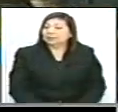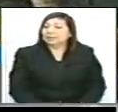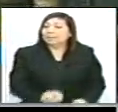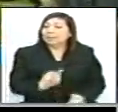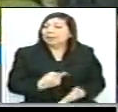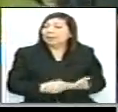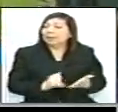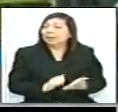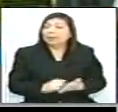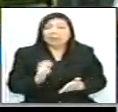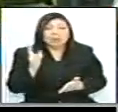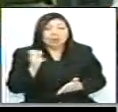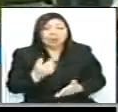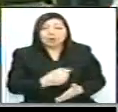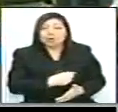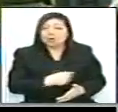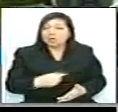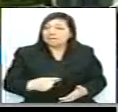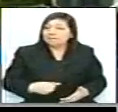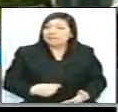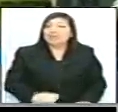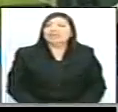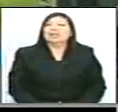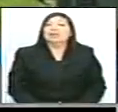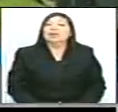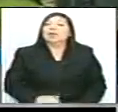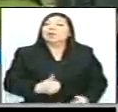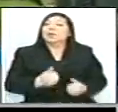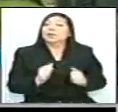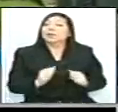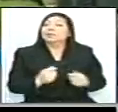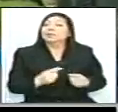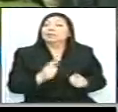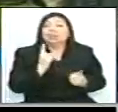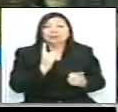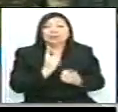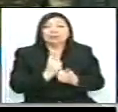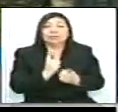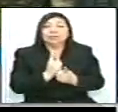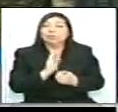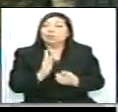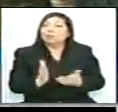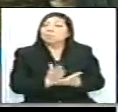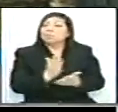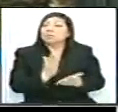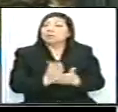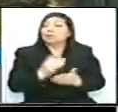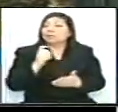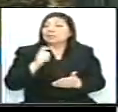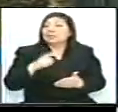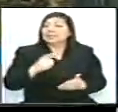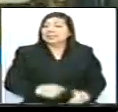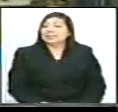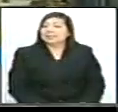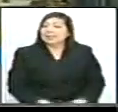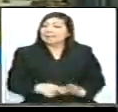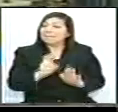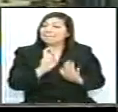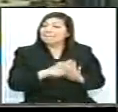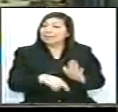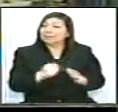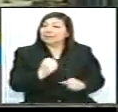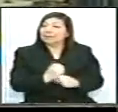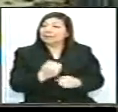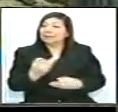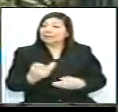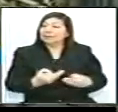la finalidad de escuchar a los gobernadores regionales, lo cual nos permitirá conocer más de cerca sus problemas y necesidades en la programación y ejecución